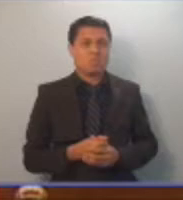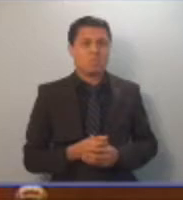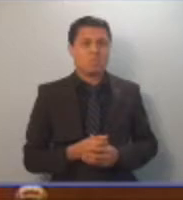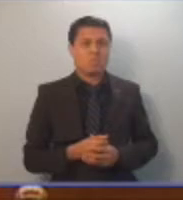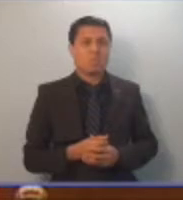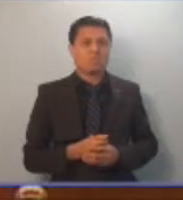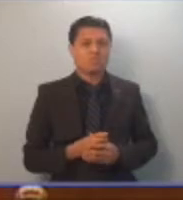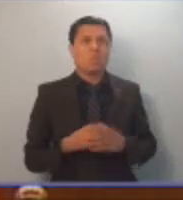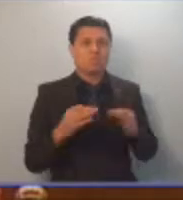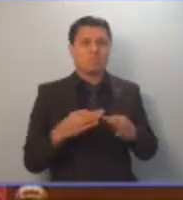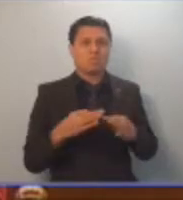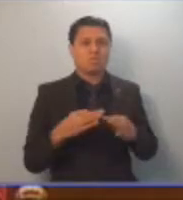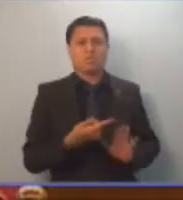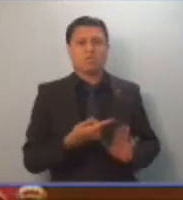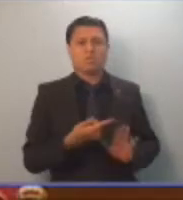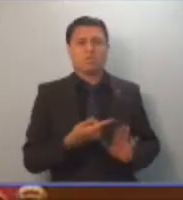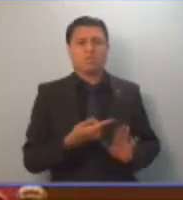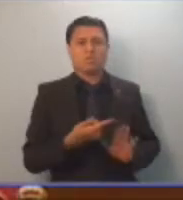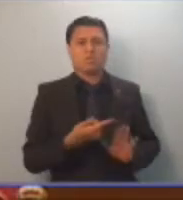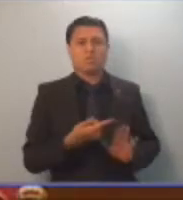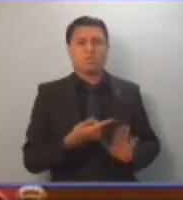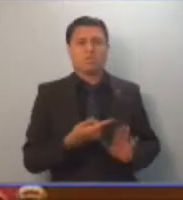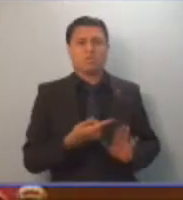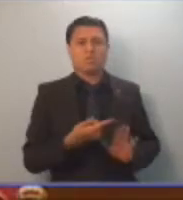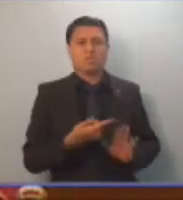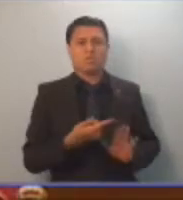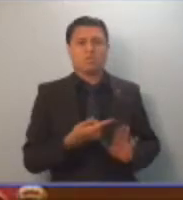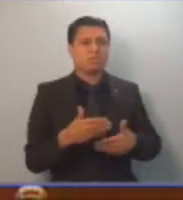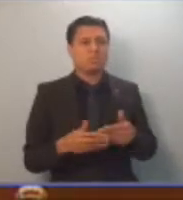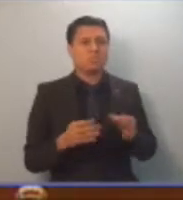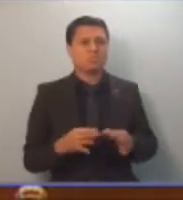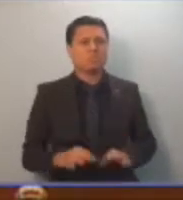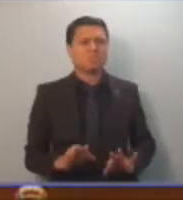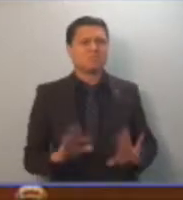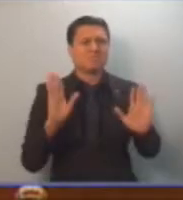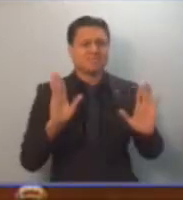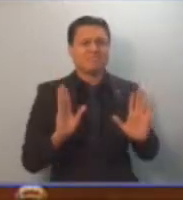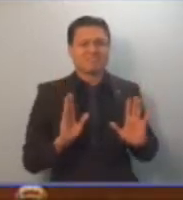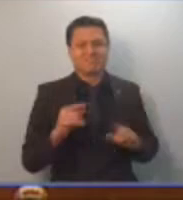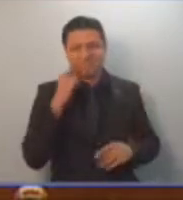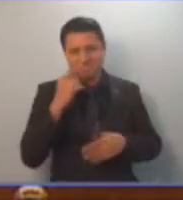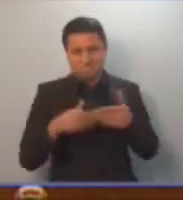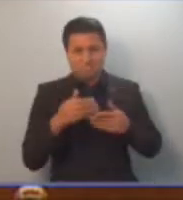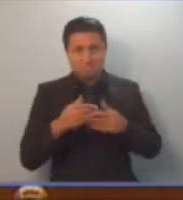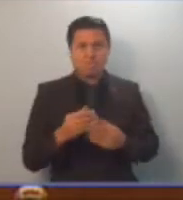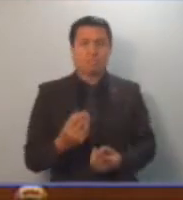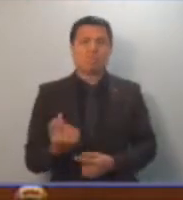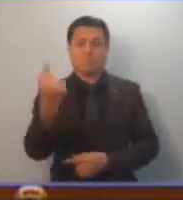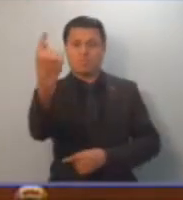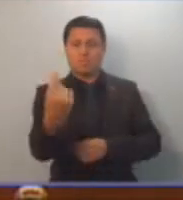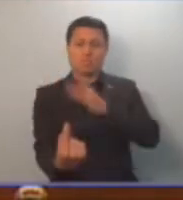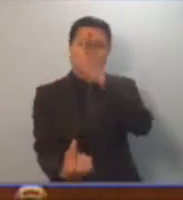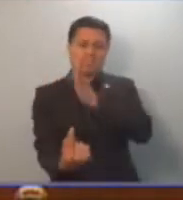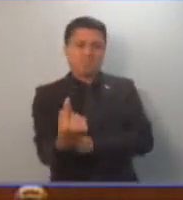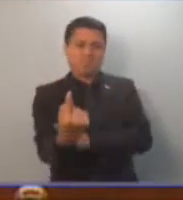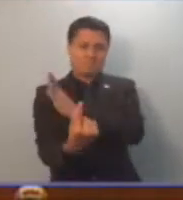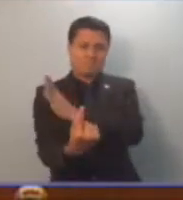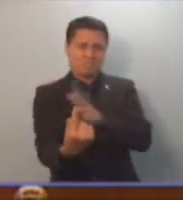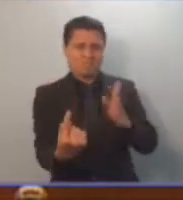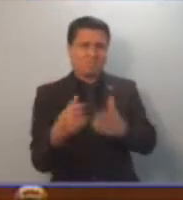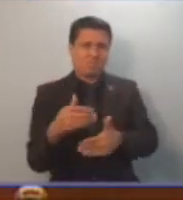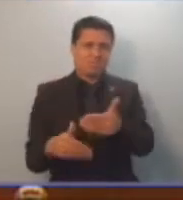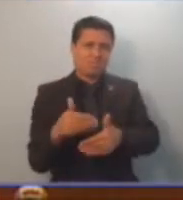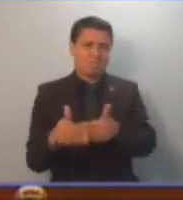como acto prioritario de su misión el proceso de beatificación y el subsecuente proceso